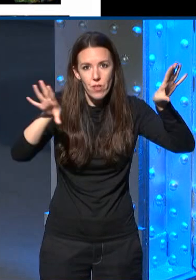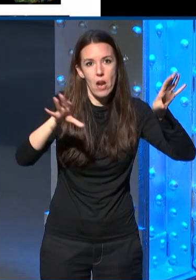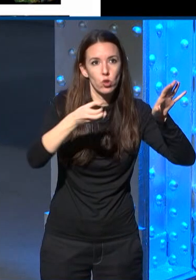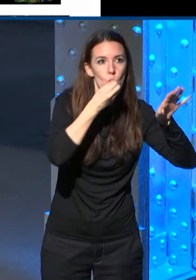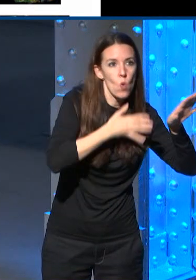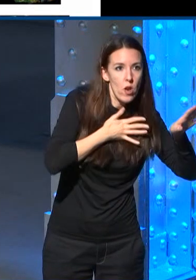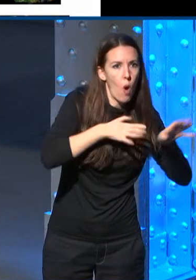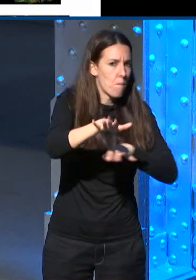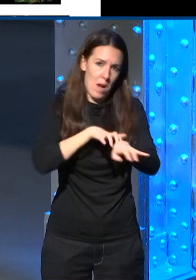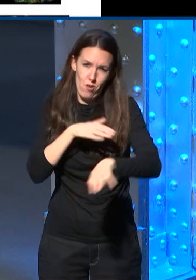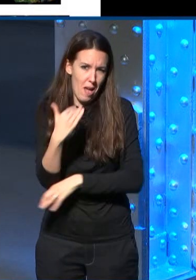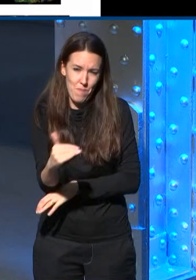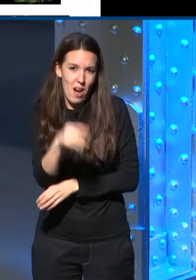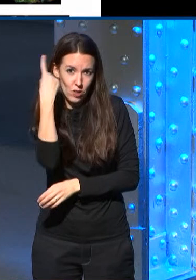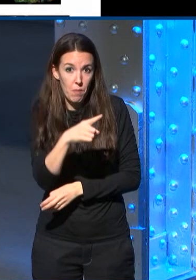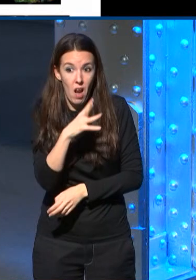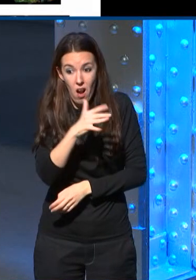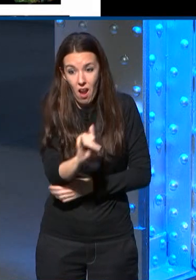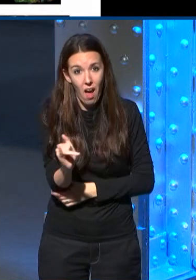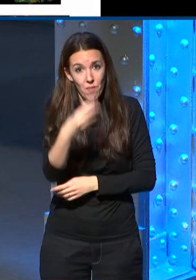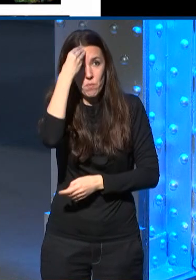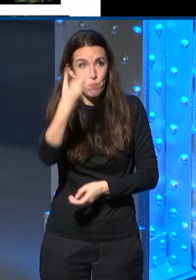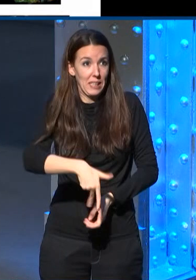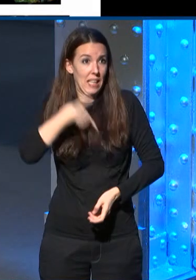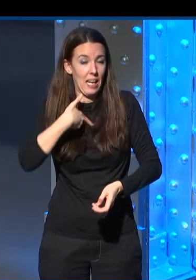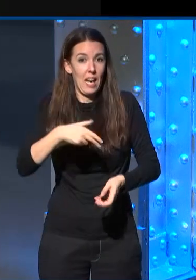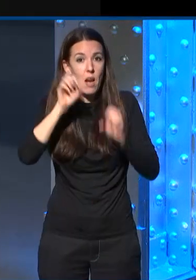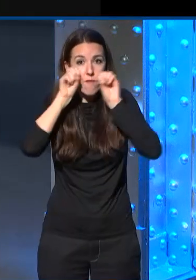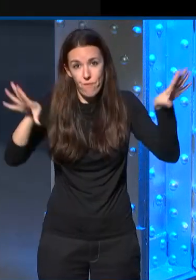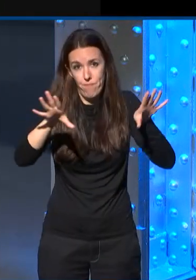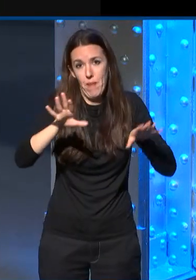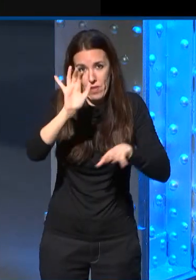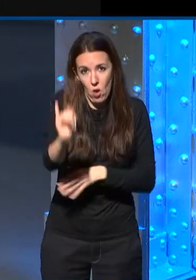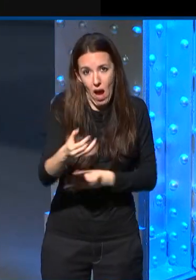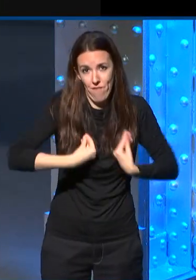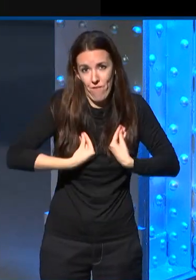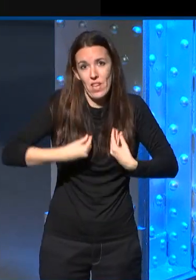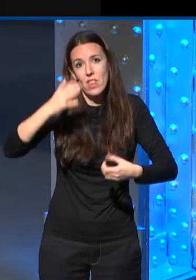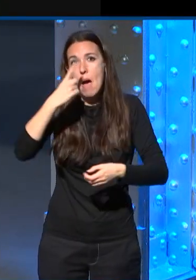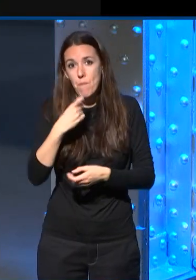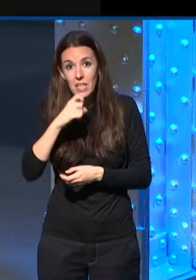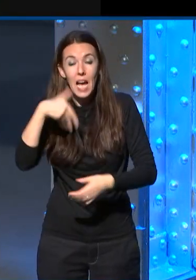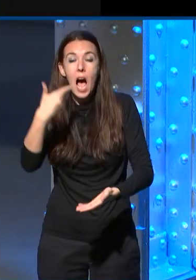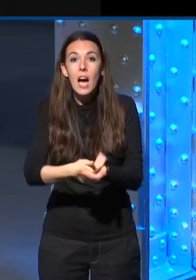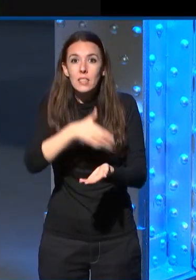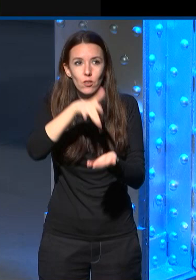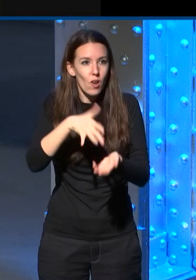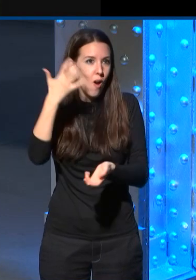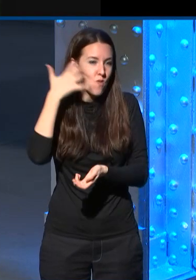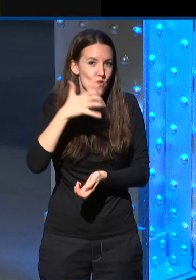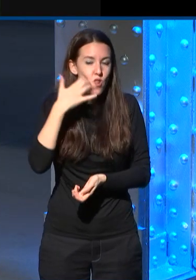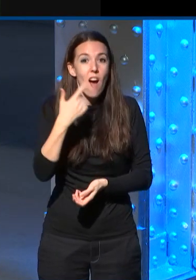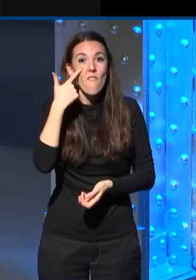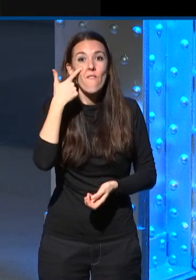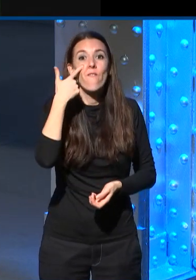malos. Y eso es lo que existe, esa creencia generalizada de que hay vida en Marte, ¿no? Hasta el punto de que suceden episodios curiosos, como la